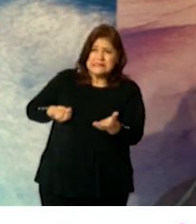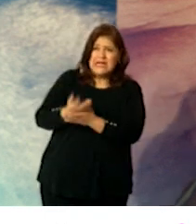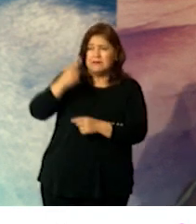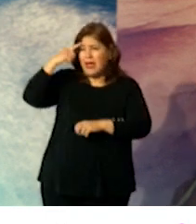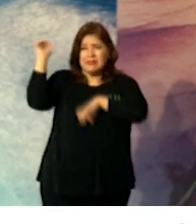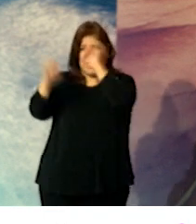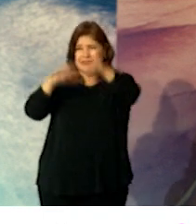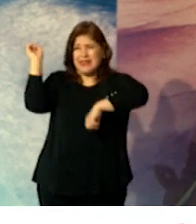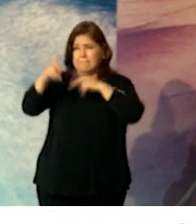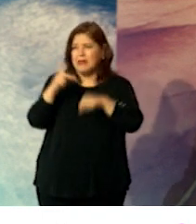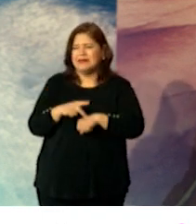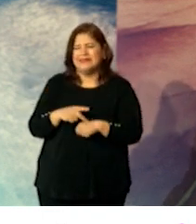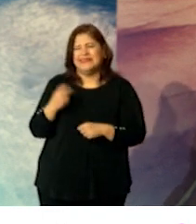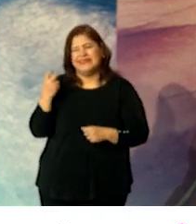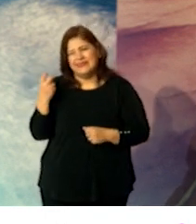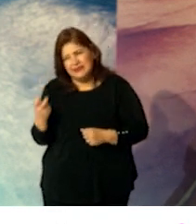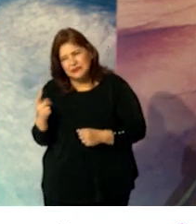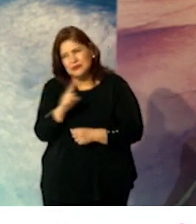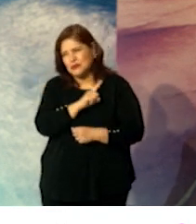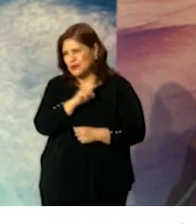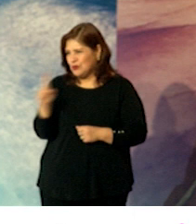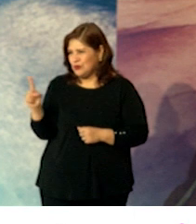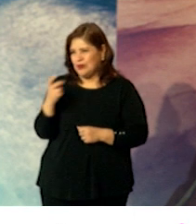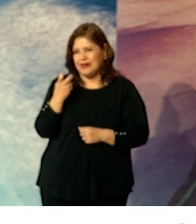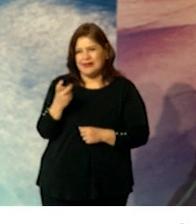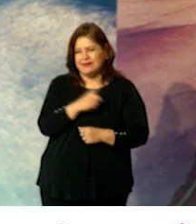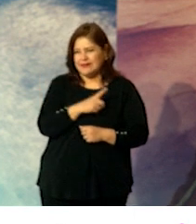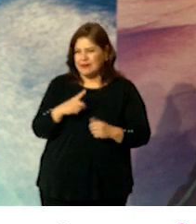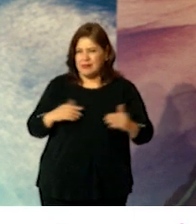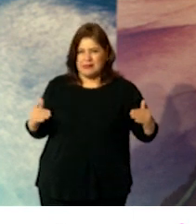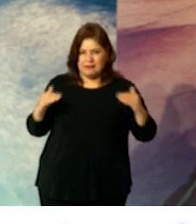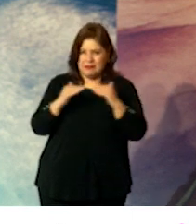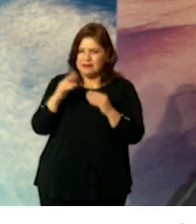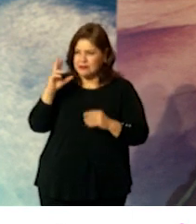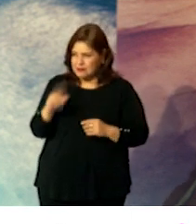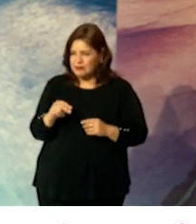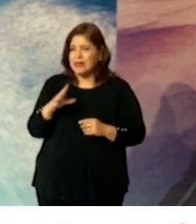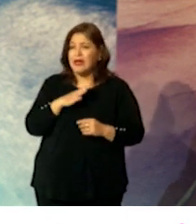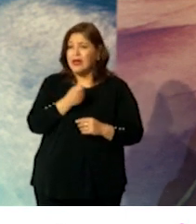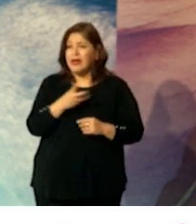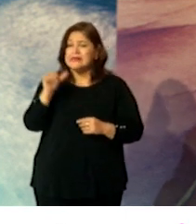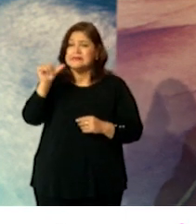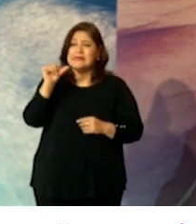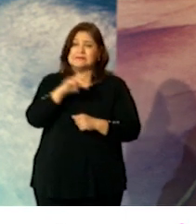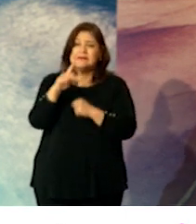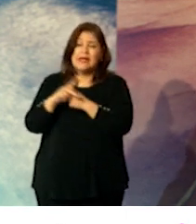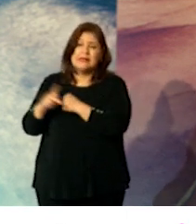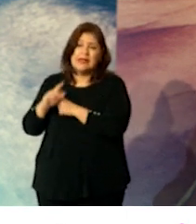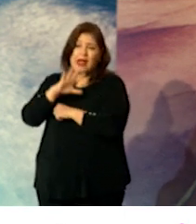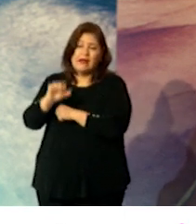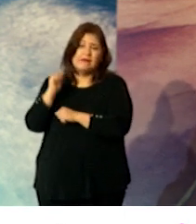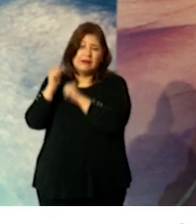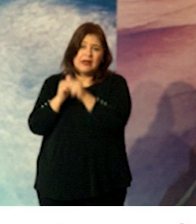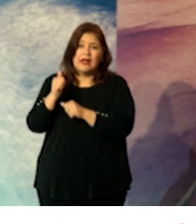No, eso no es. Esa es la democracia que está en exámenes. Son 16 países en África que tienen elecciones y solo